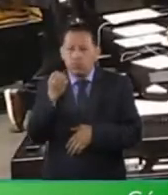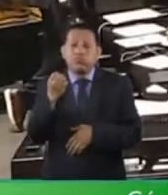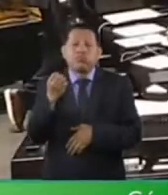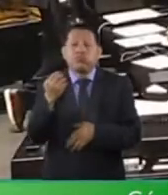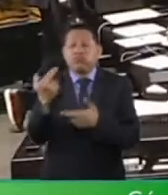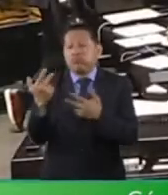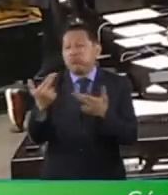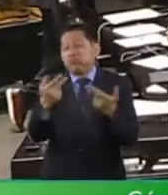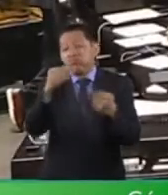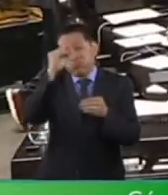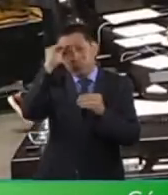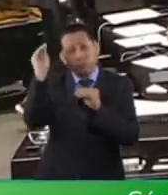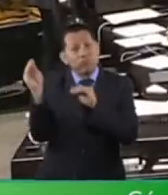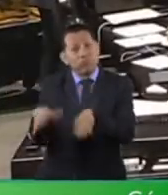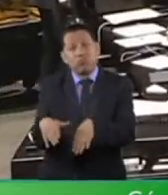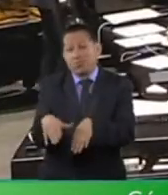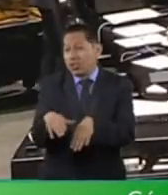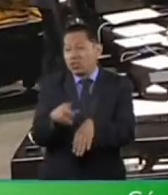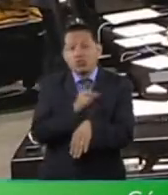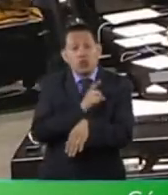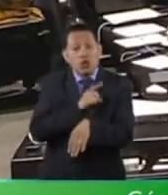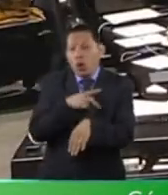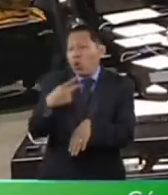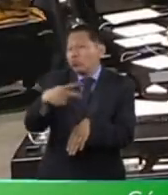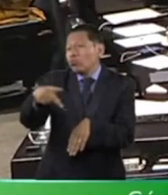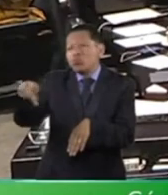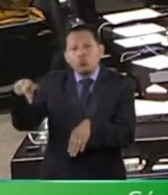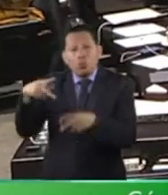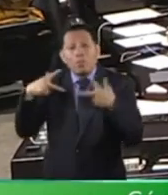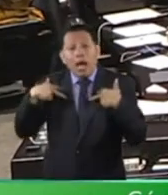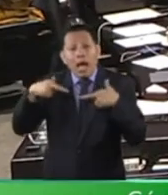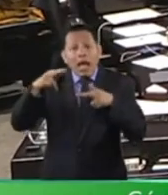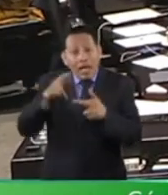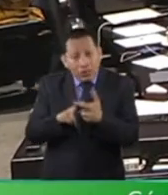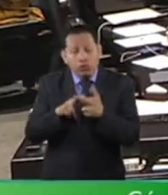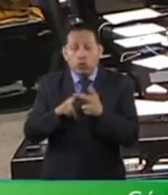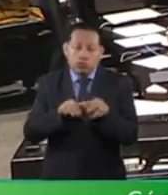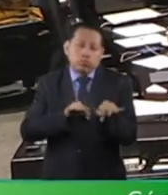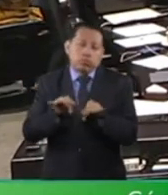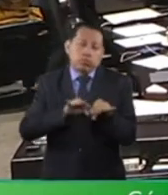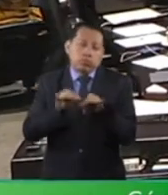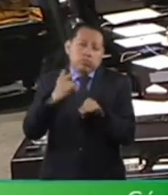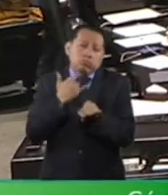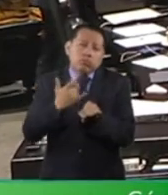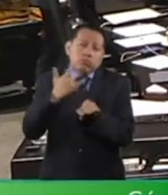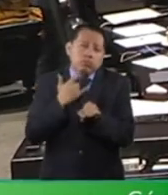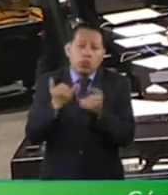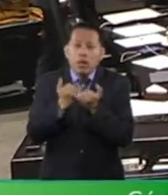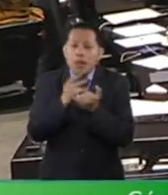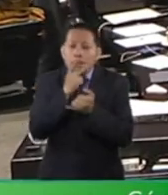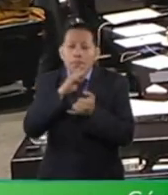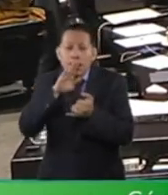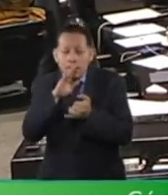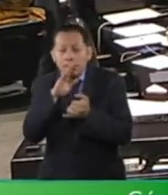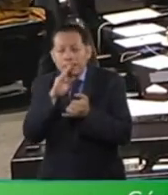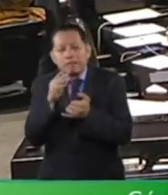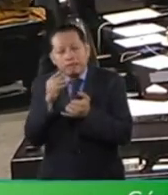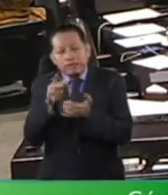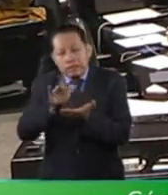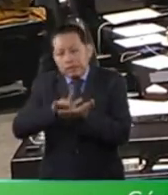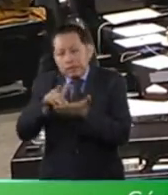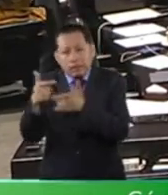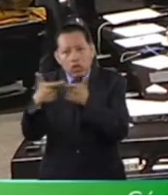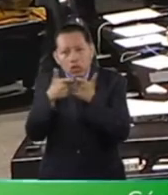abandono. Subsisten por voluntad y heroísmo de los maestros, de los padres de familia y de quienes se cooperan